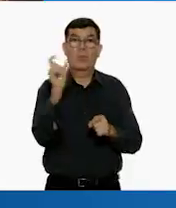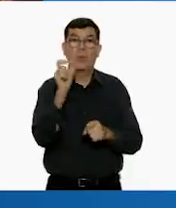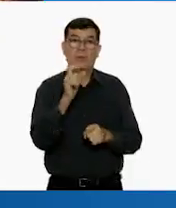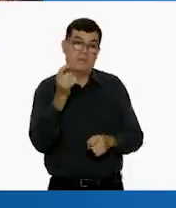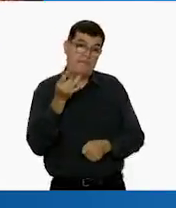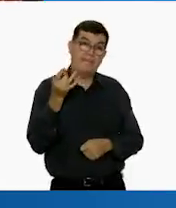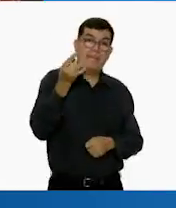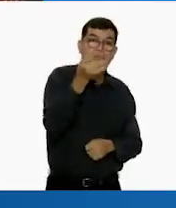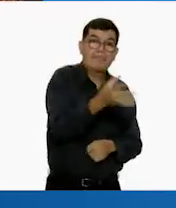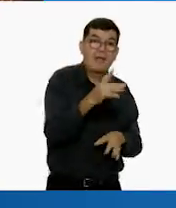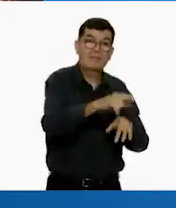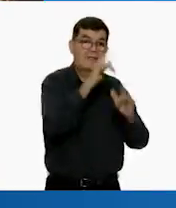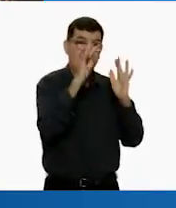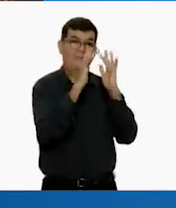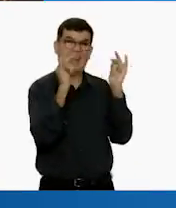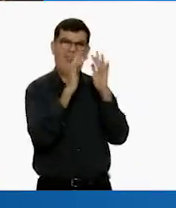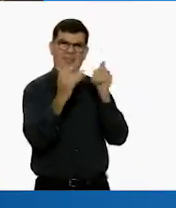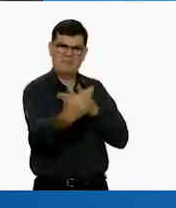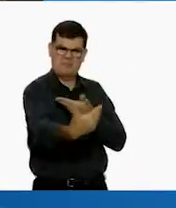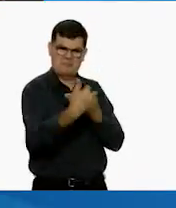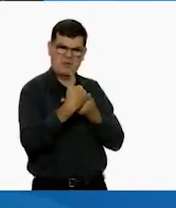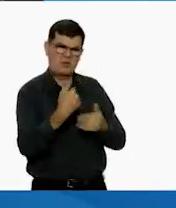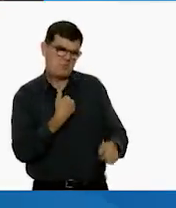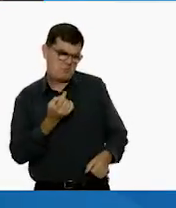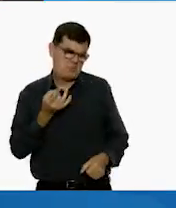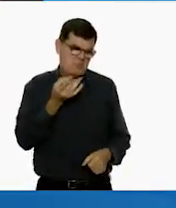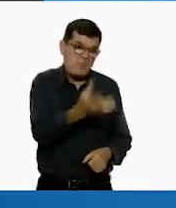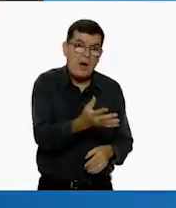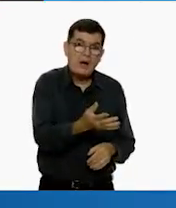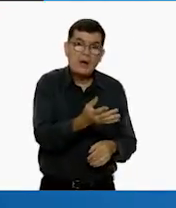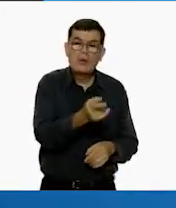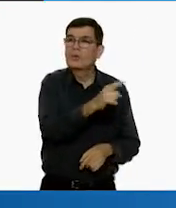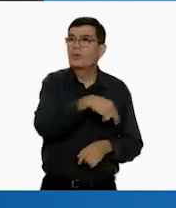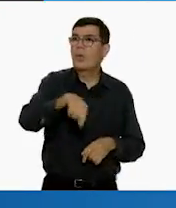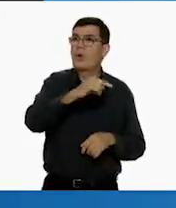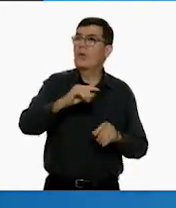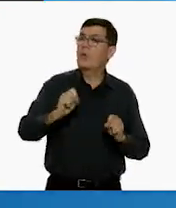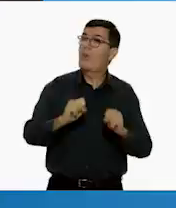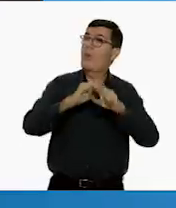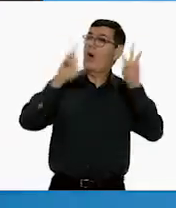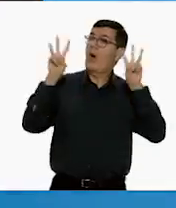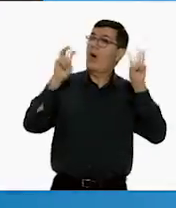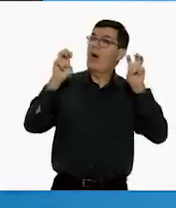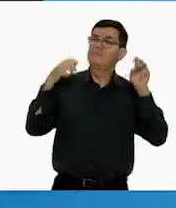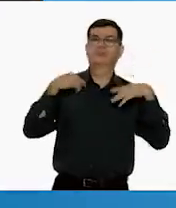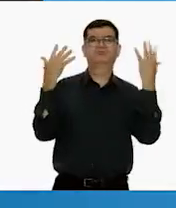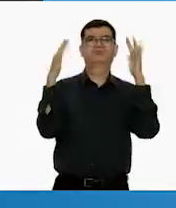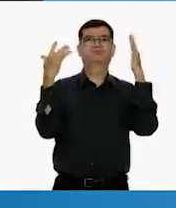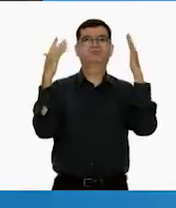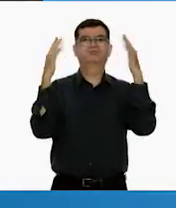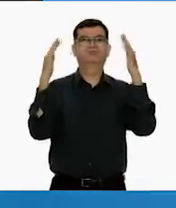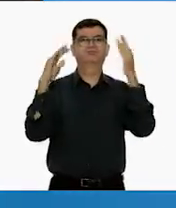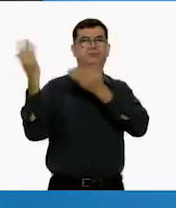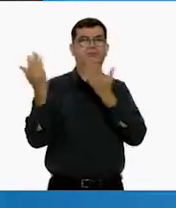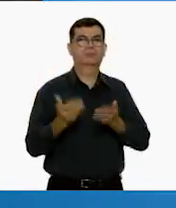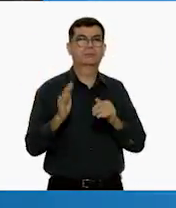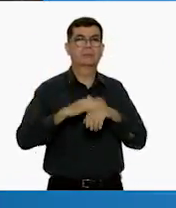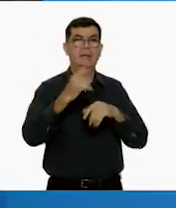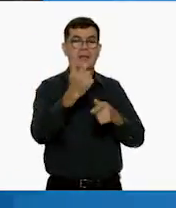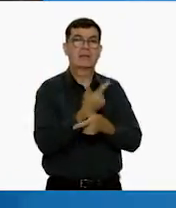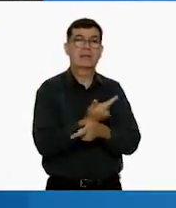los franceses, realmente lo recibe la Ciudad de México desbordada. Hay una guerra que ganan los